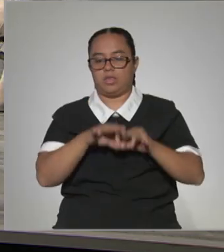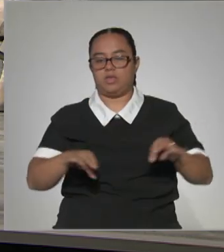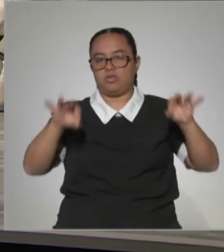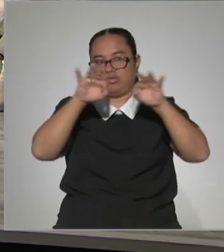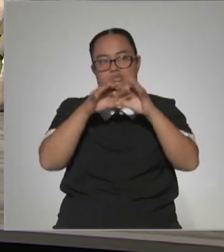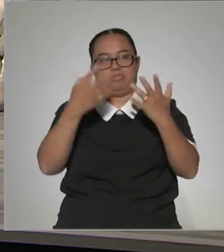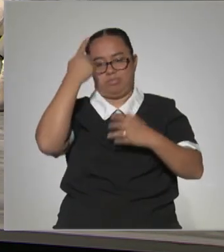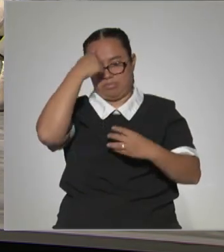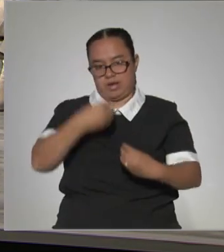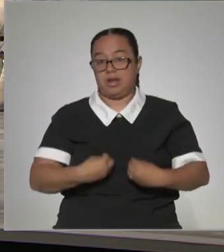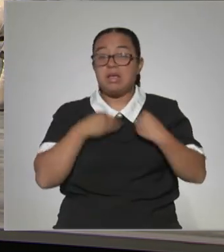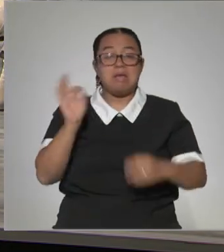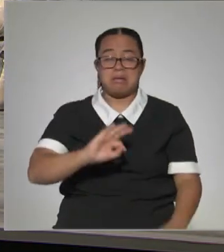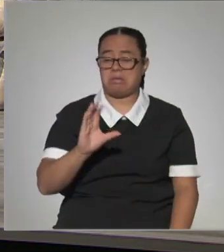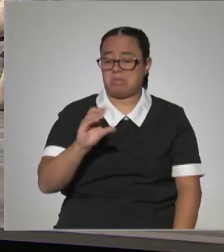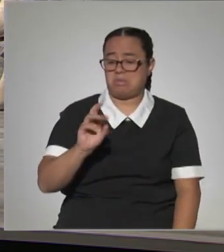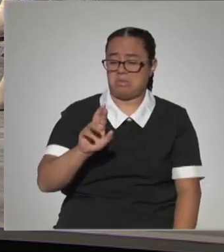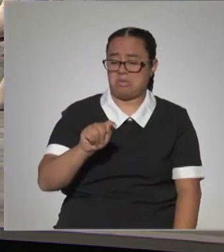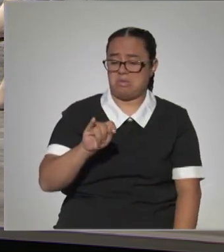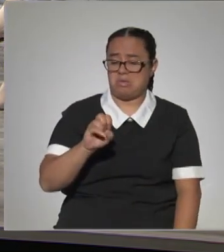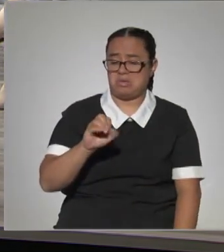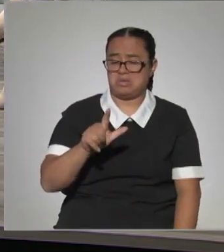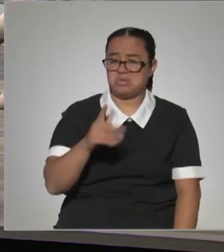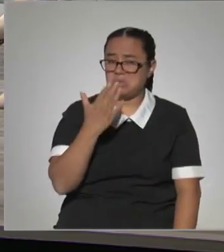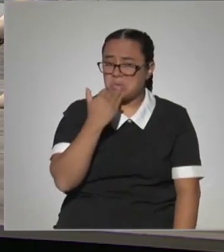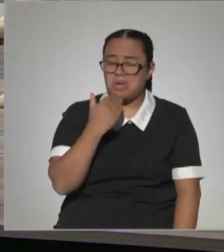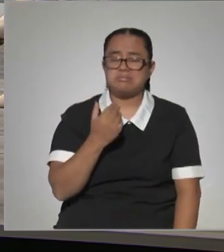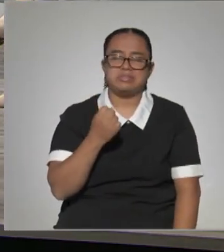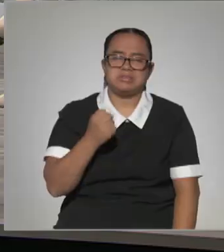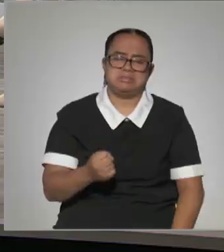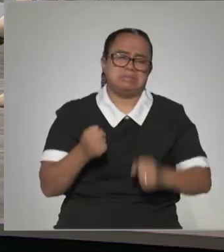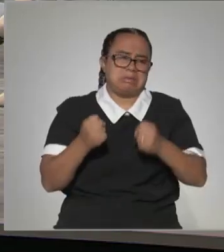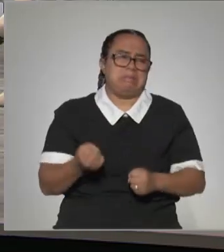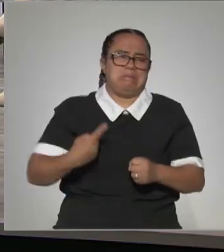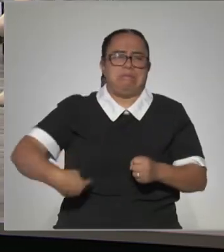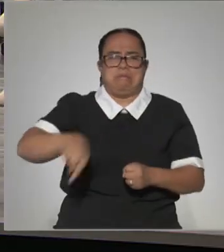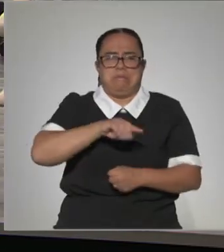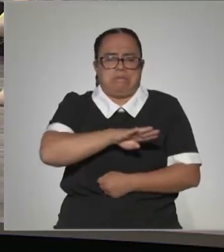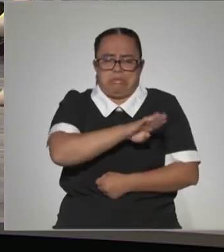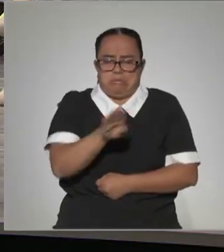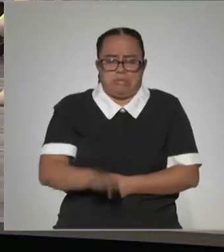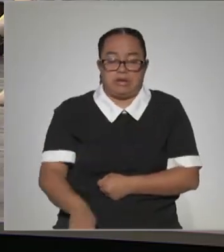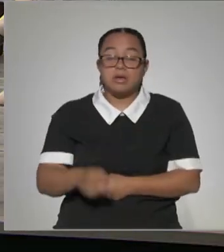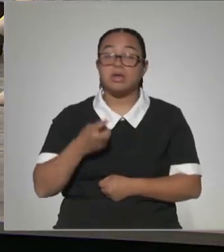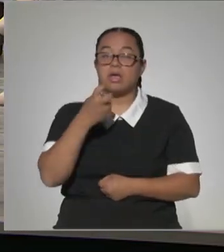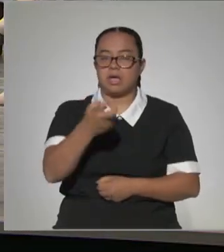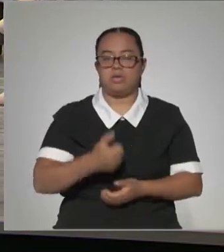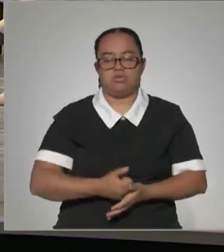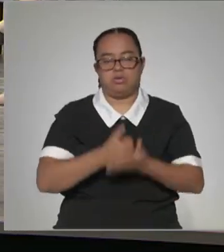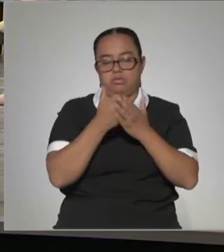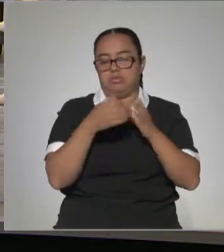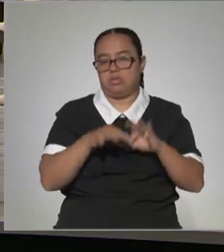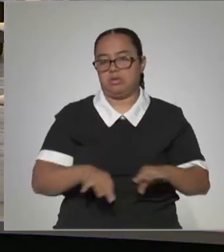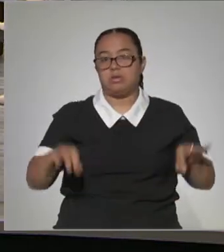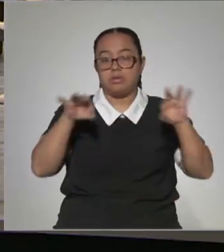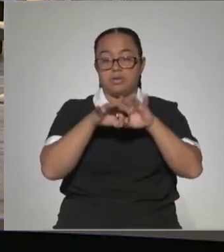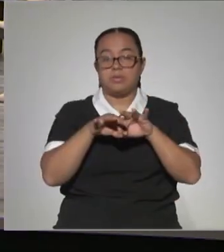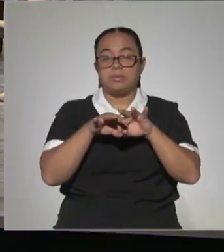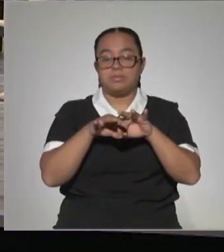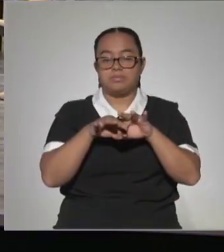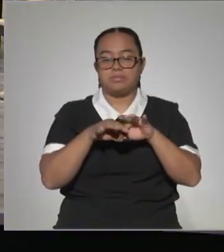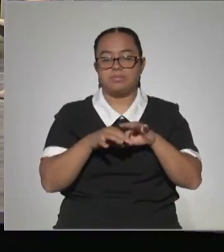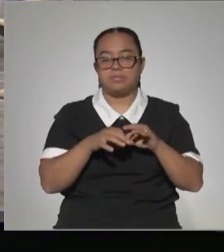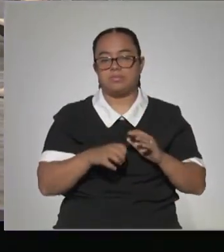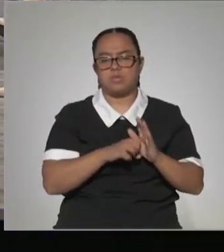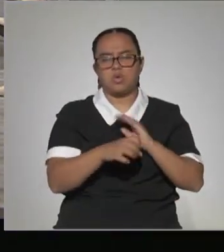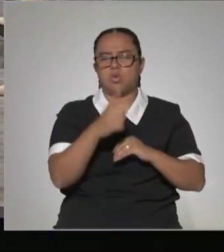O sea, sin cortisol básicamente estaríamos muertos, ¿no? O sea, hace muchas funciones básicas, fundamentales, ¿no? Una